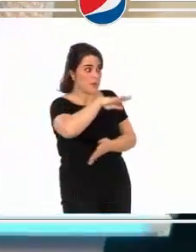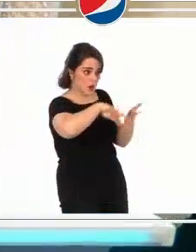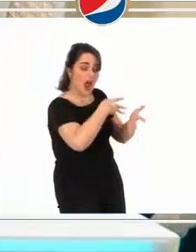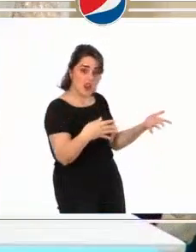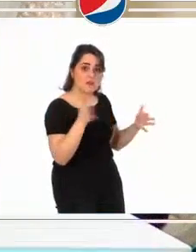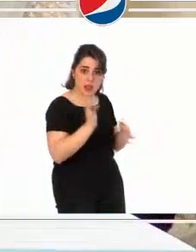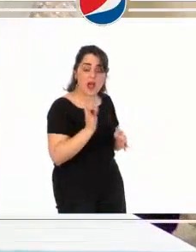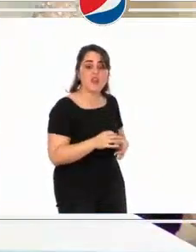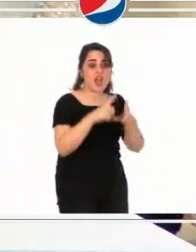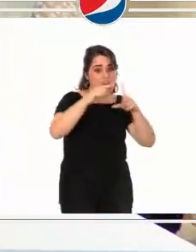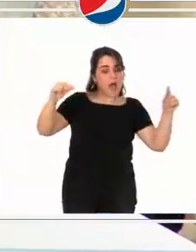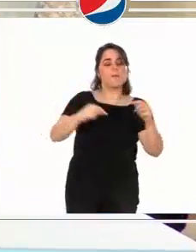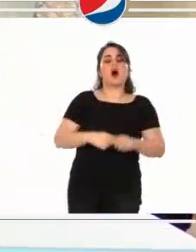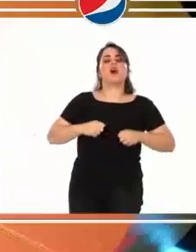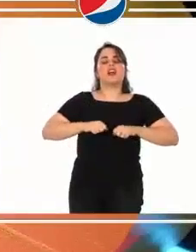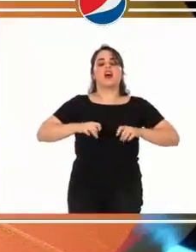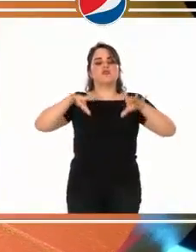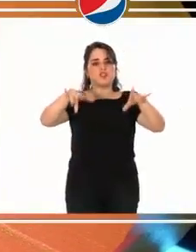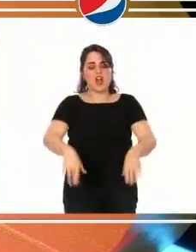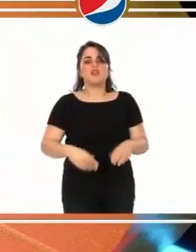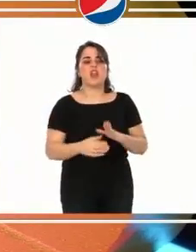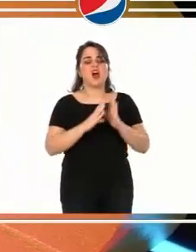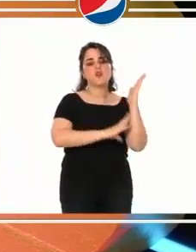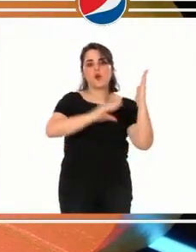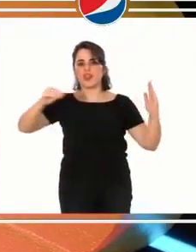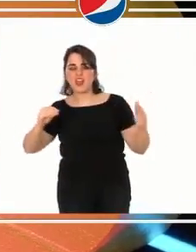Japón, Nueva Zelanda. Australia, Nueva Zelanda, China…